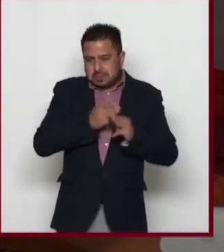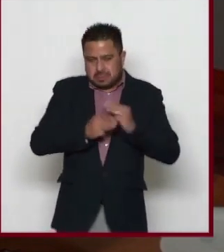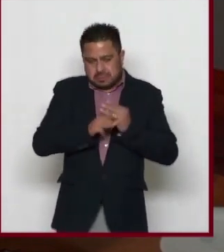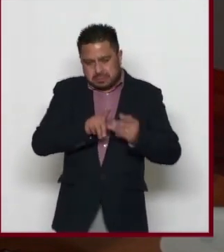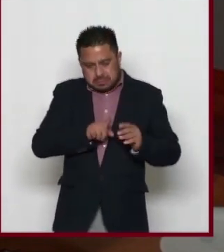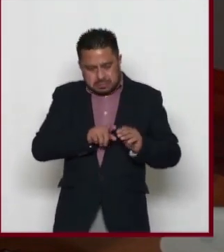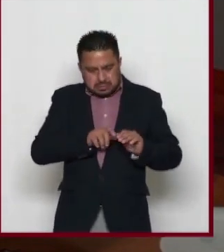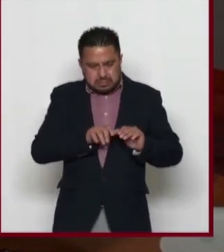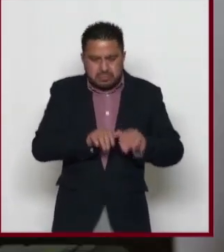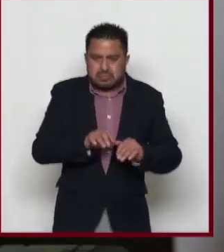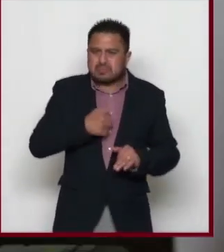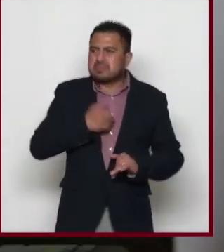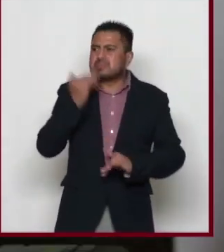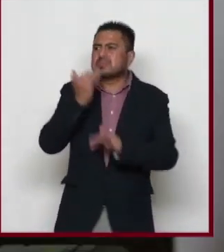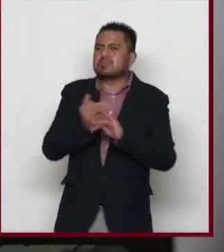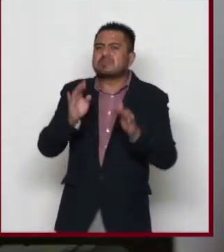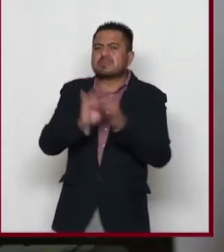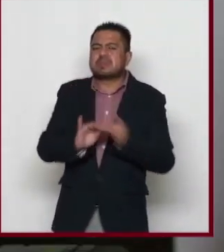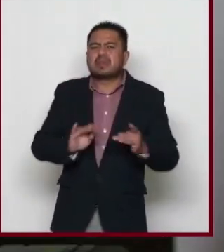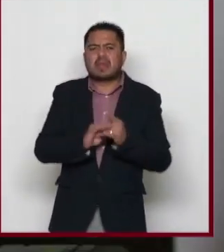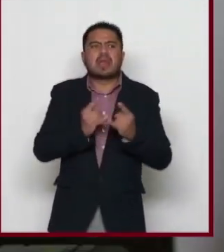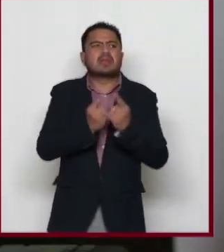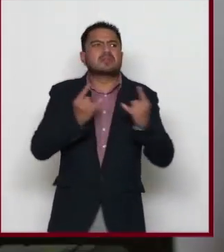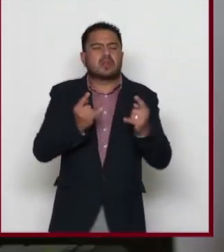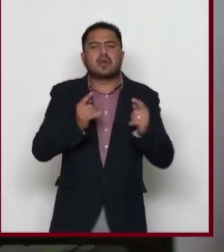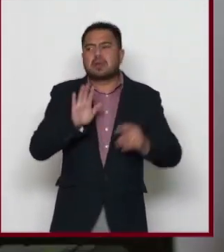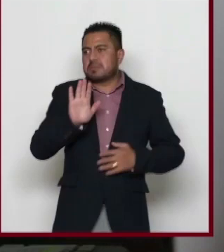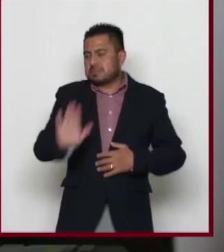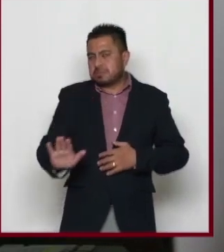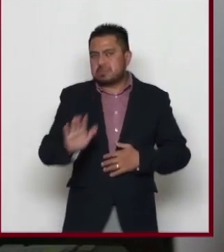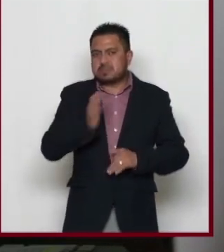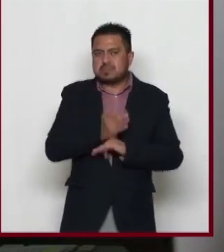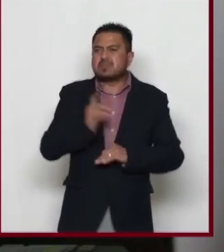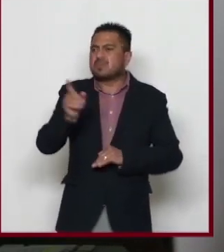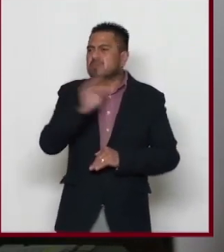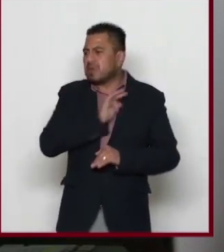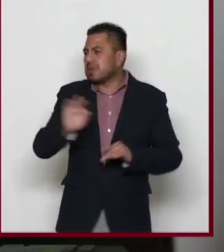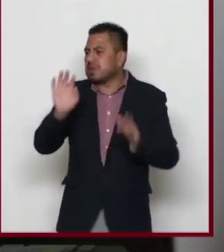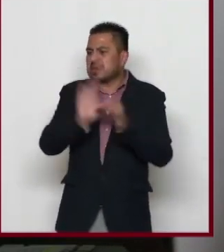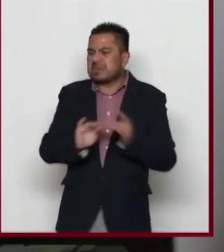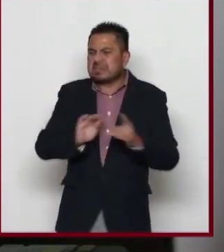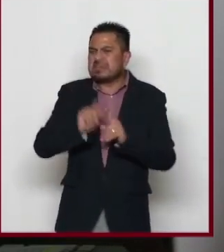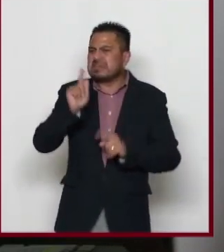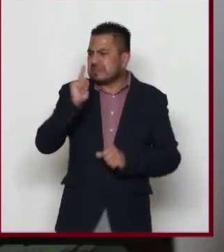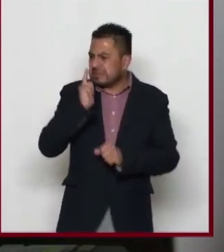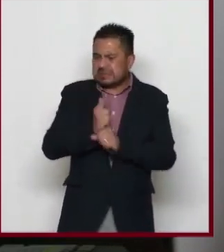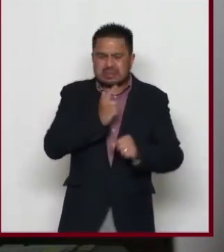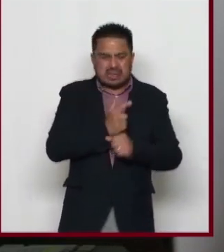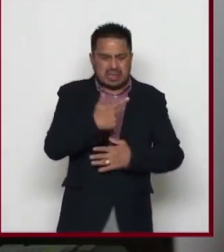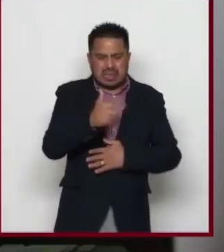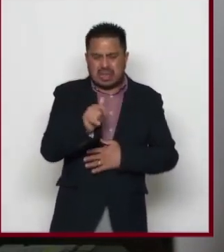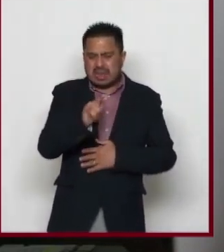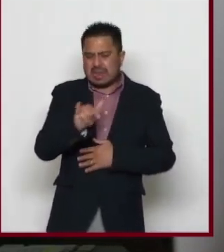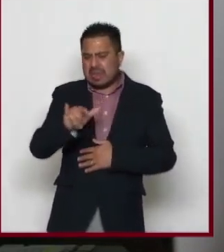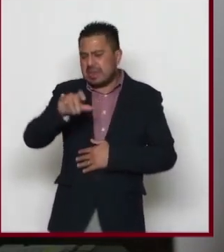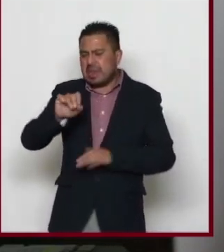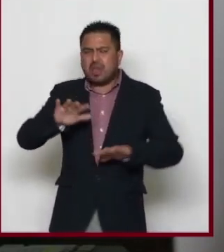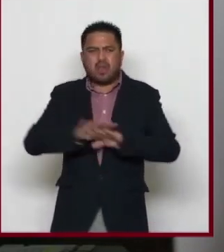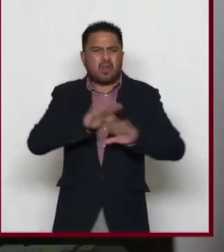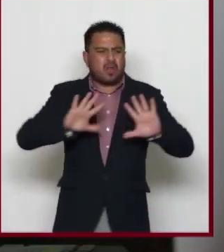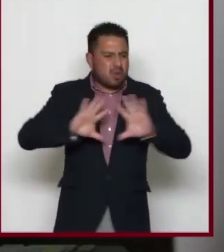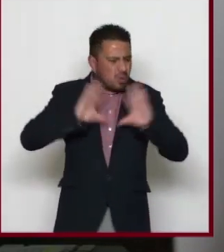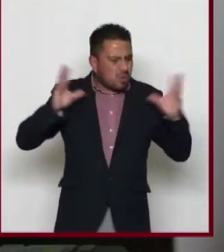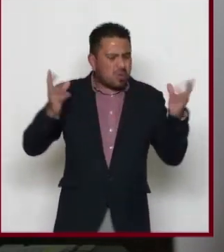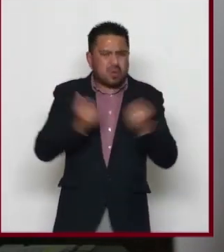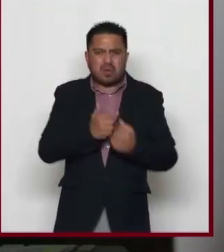de empezar como en materia, me gustaría como hablar un poquito de historia. Entonces, ¿podría explicarnos